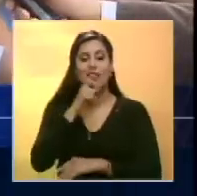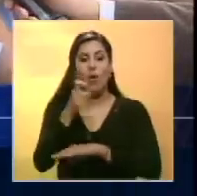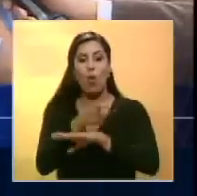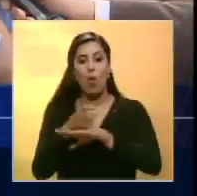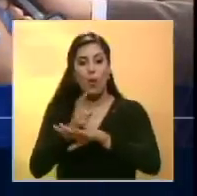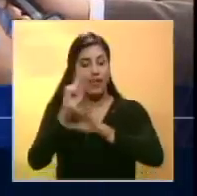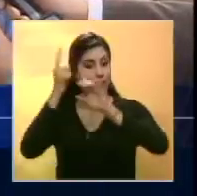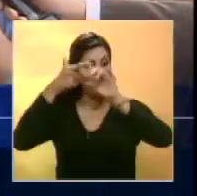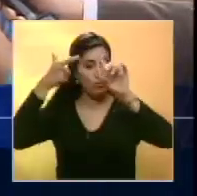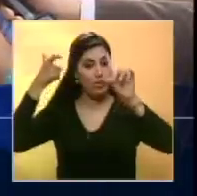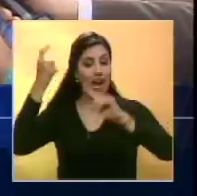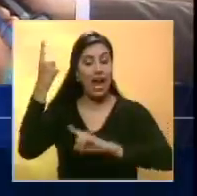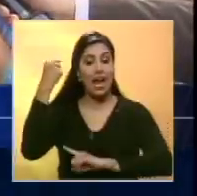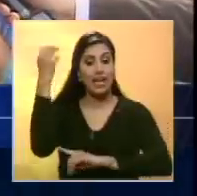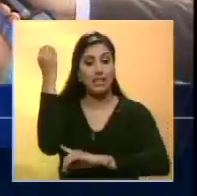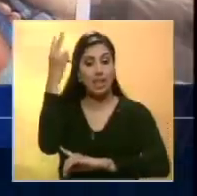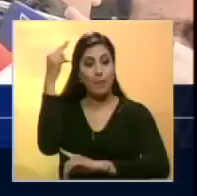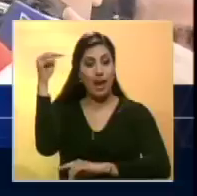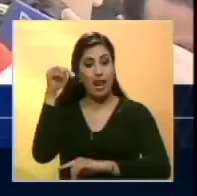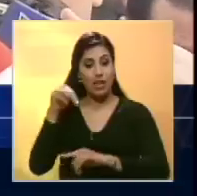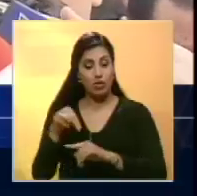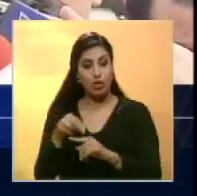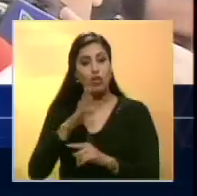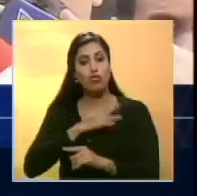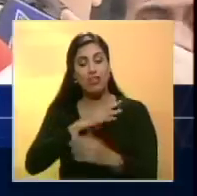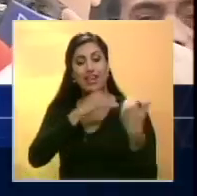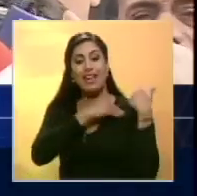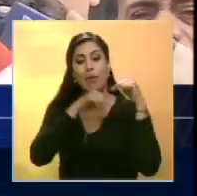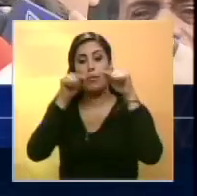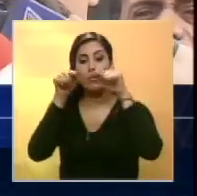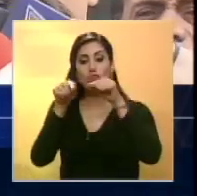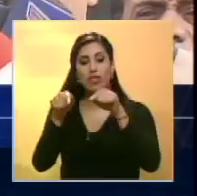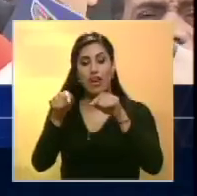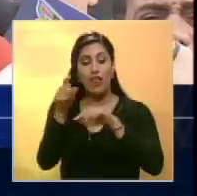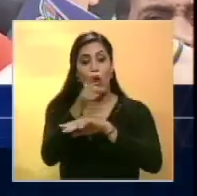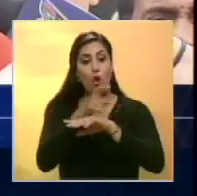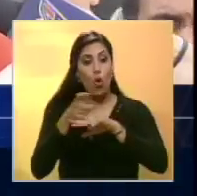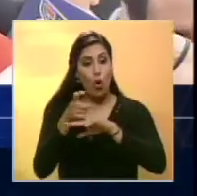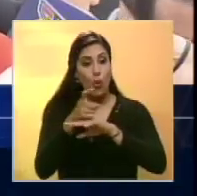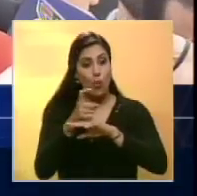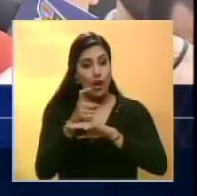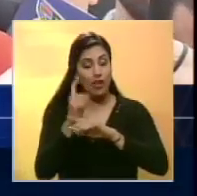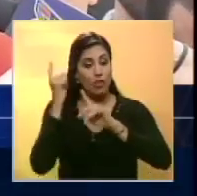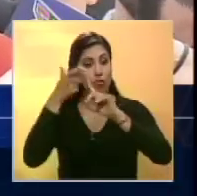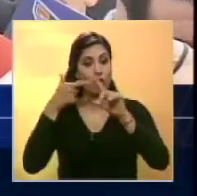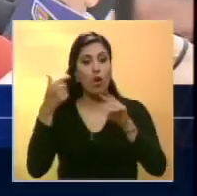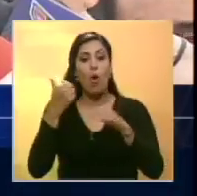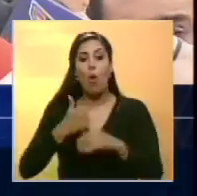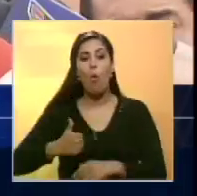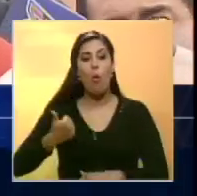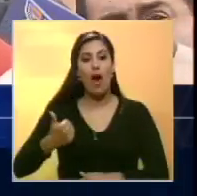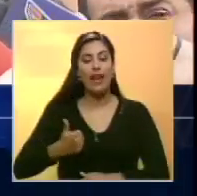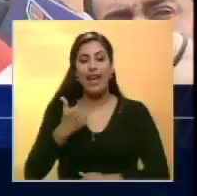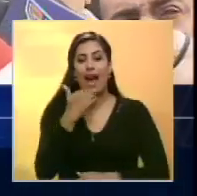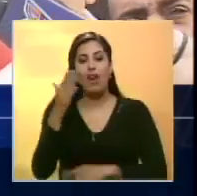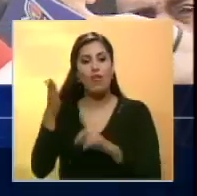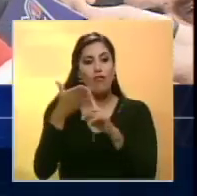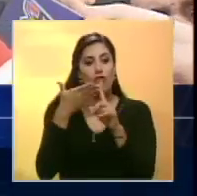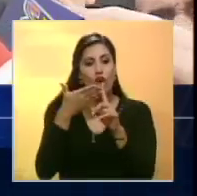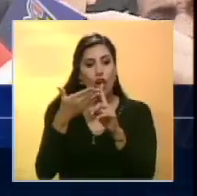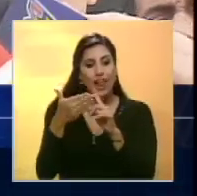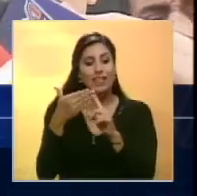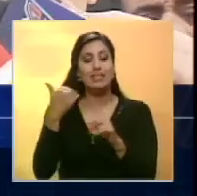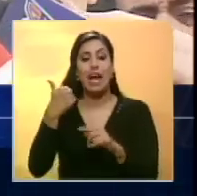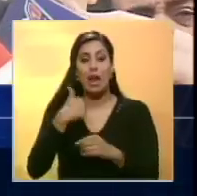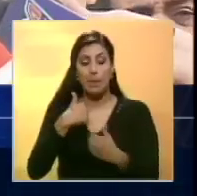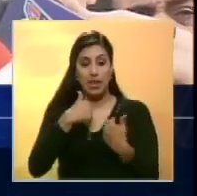gobernador Guarulla el día de ayer de la Asamblea Nacional. Lo hago responsable a usted, gobernador Guarulla, de cualquier hecho de violencia que me pase a